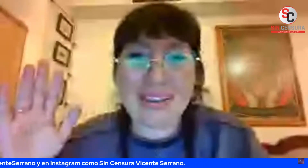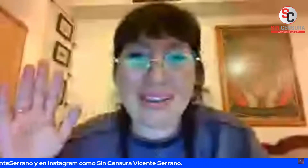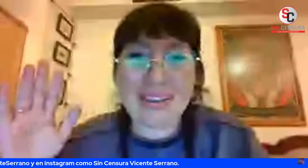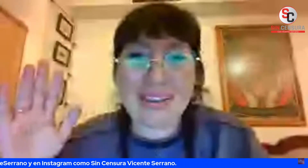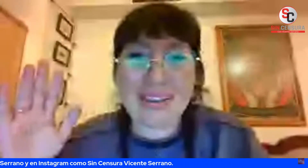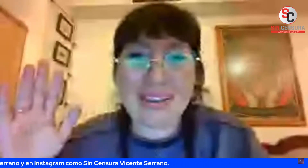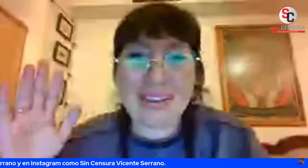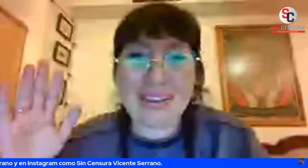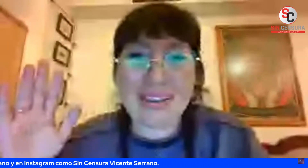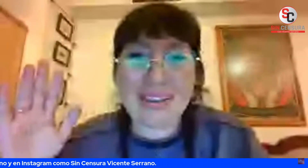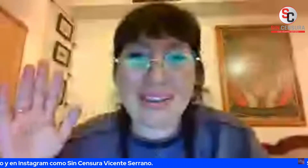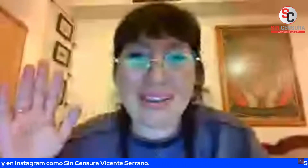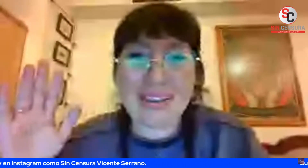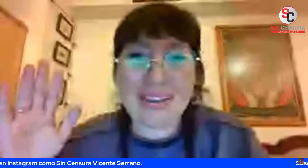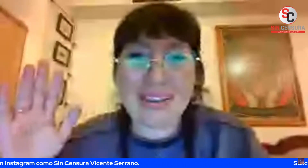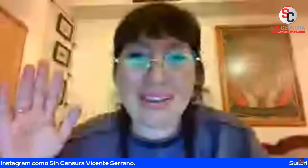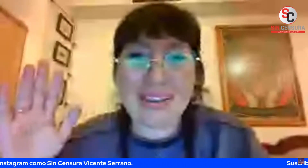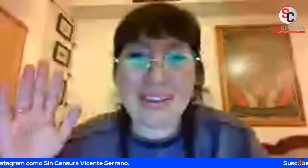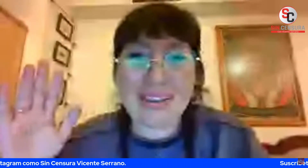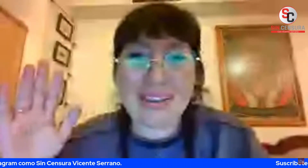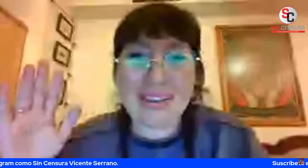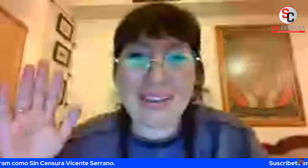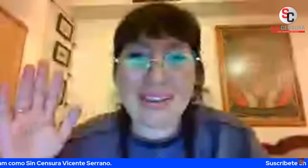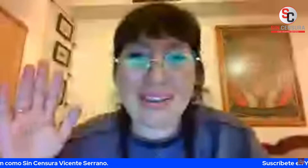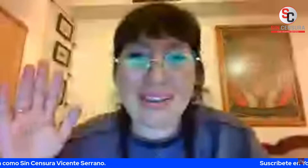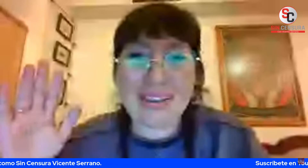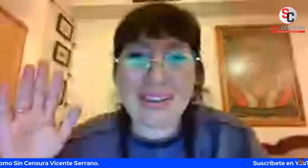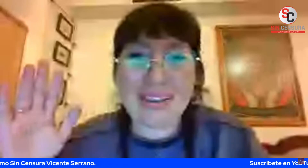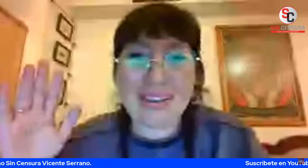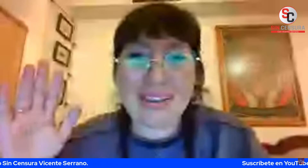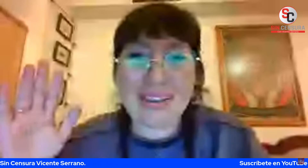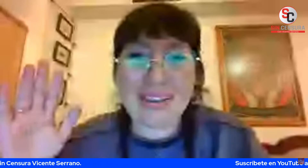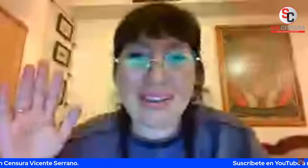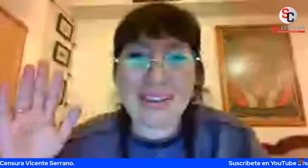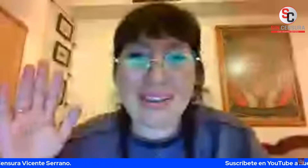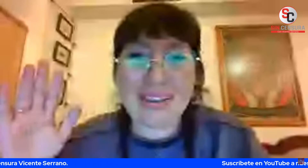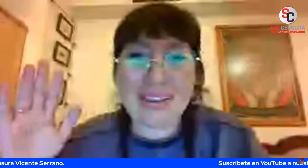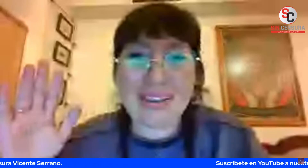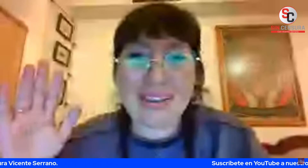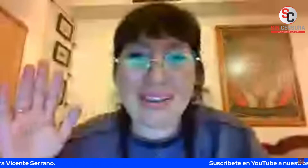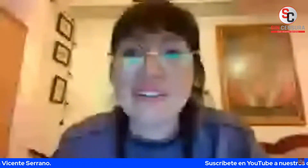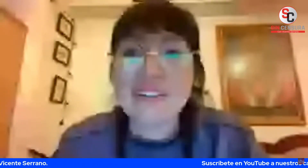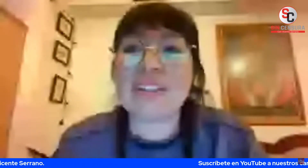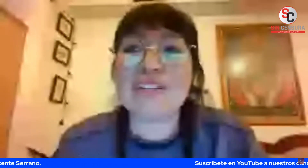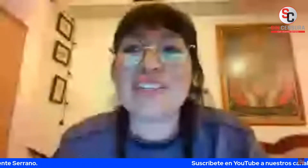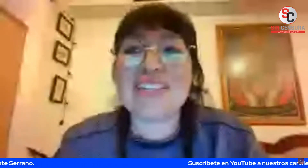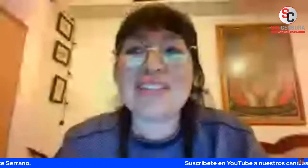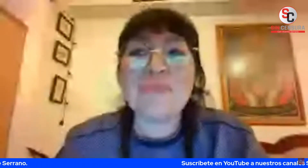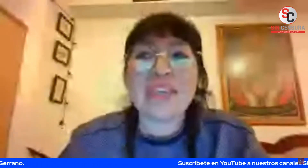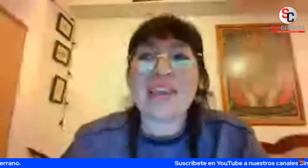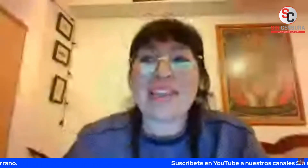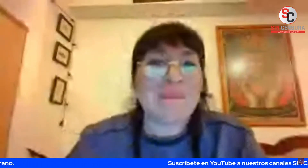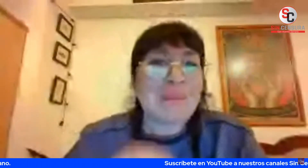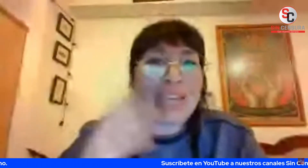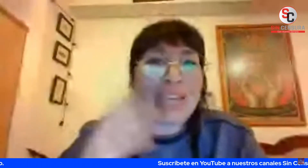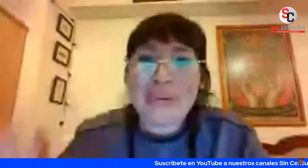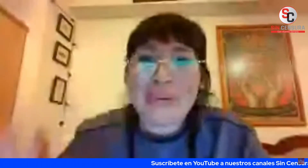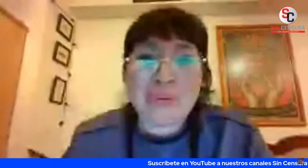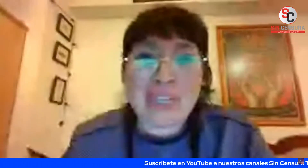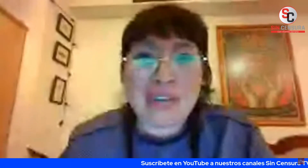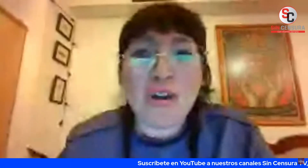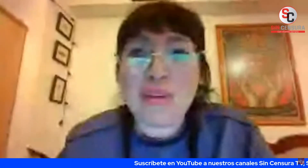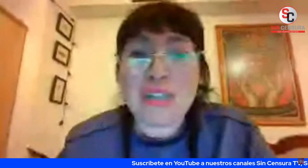público, ¿no? Entre comillas, es el interés del dueño de la imprenta. Entonces, también habla sobre cómo es posible que los